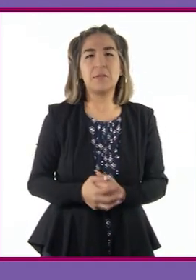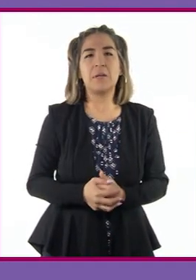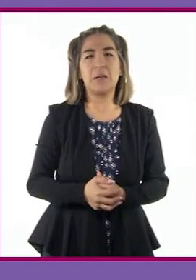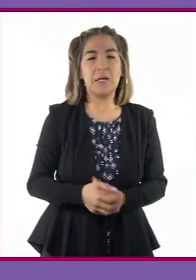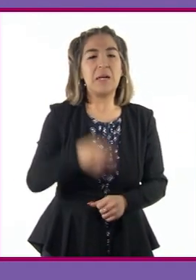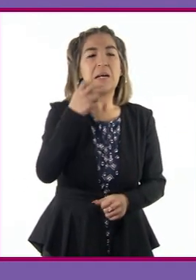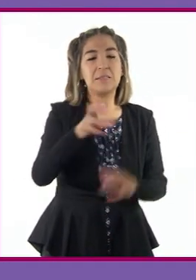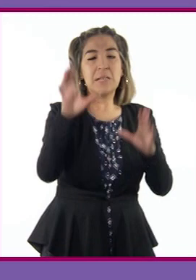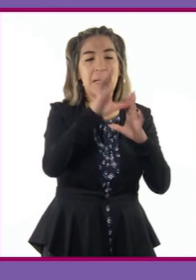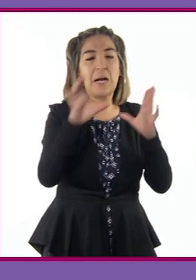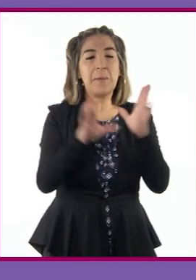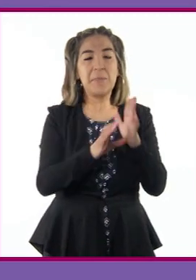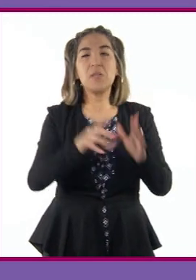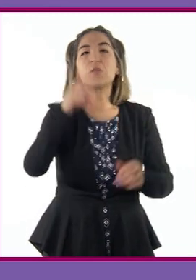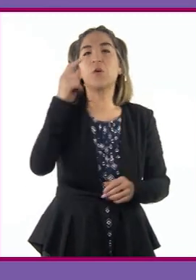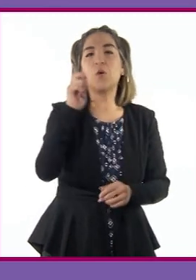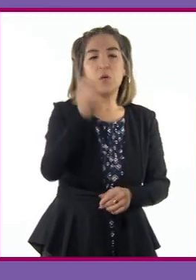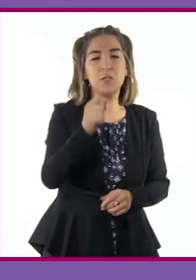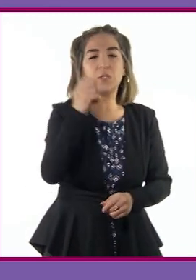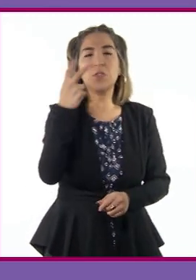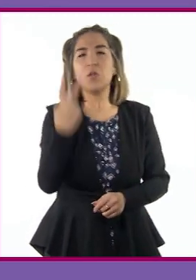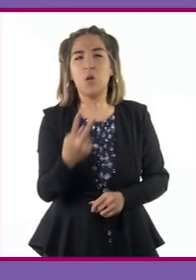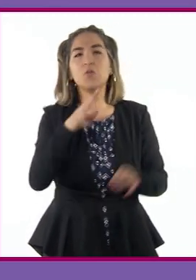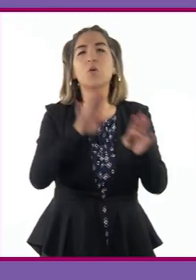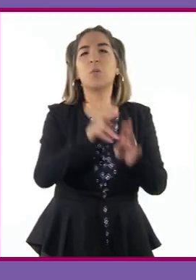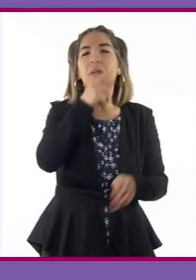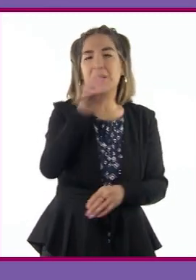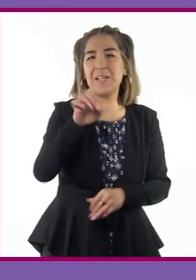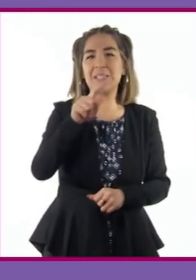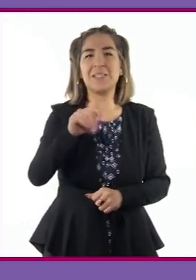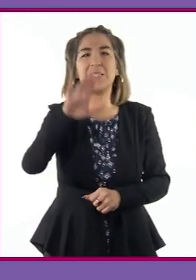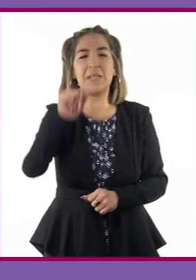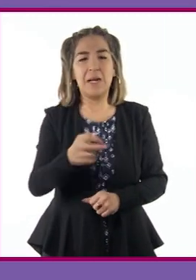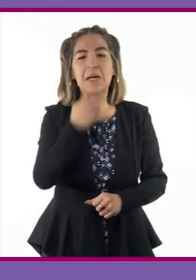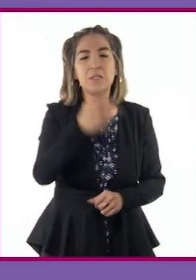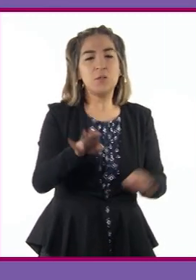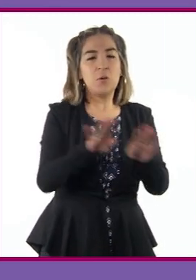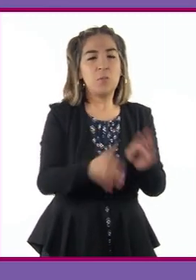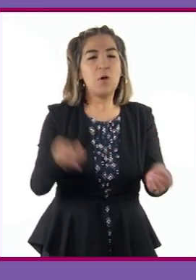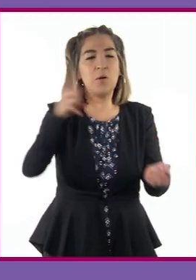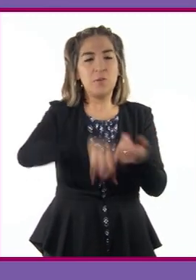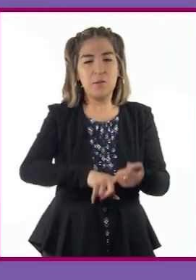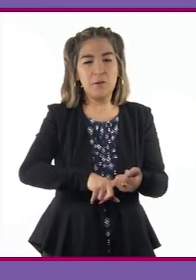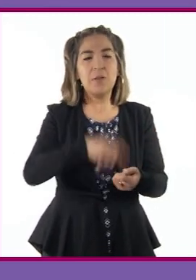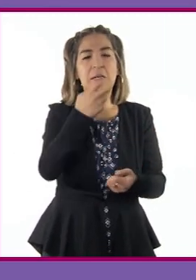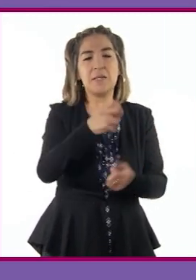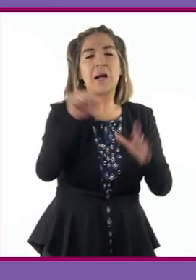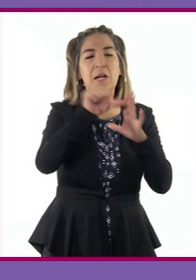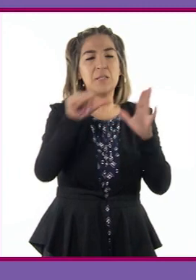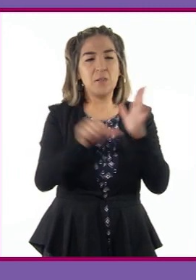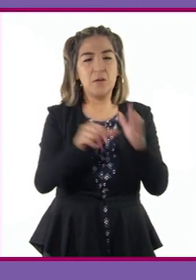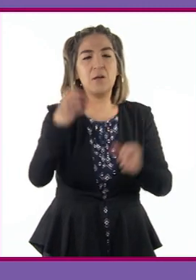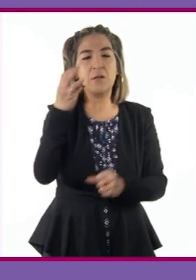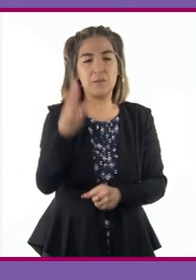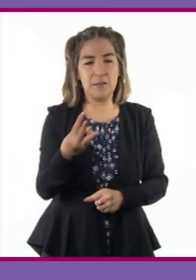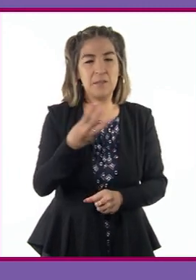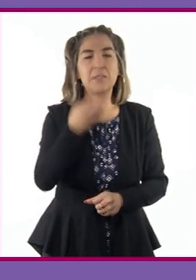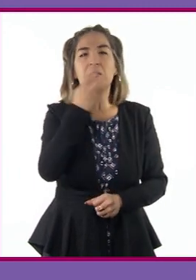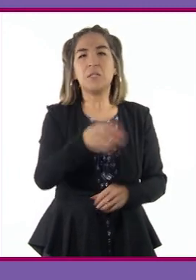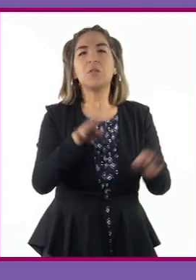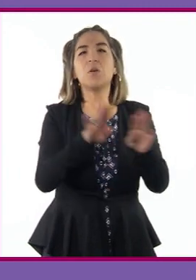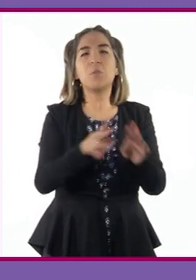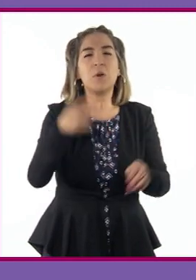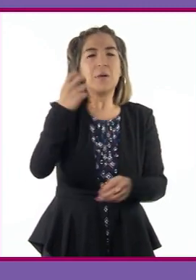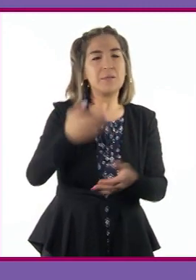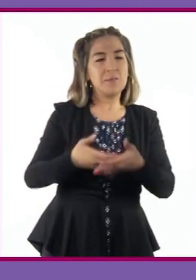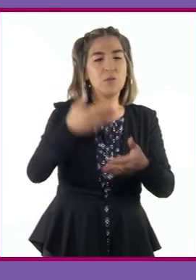el capítulo 2 del Código de Ética, se habla de los principios federales que se encuentran en los artículos 109, fracción